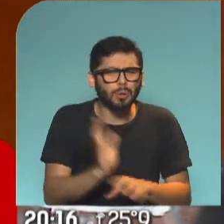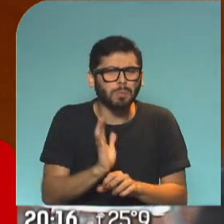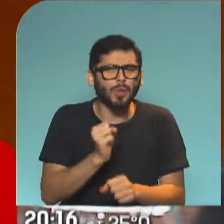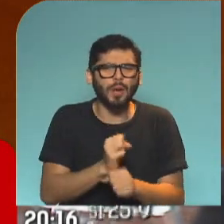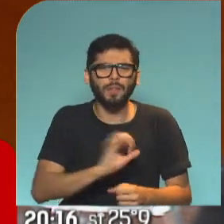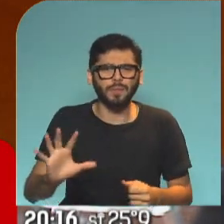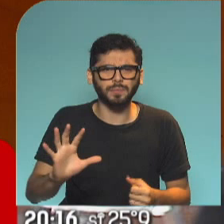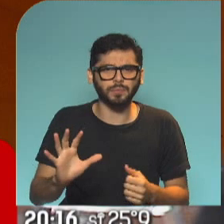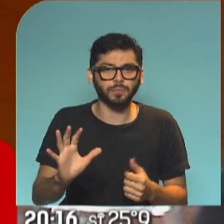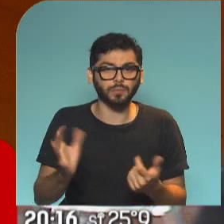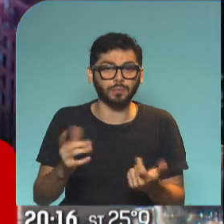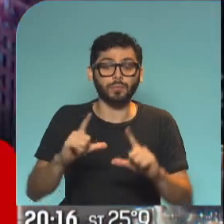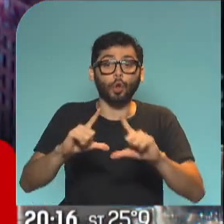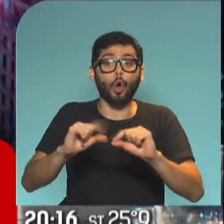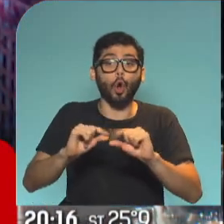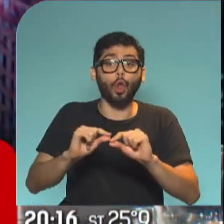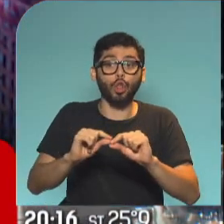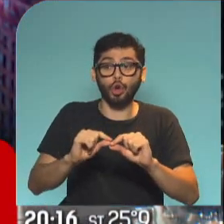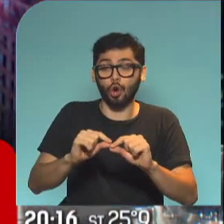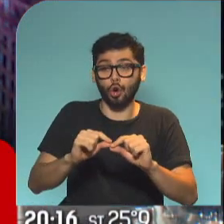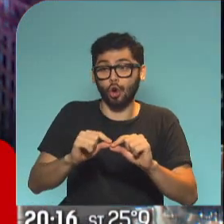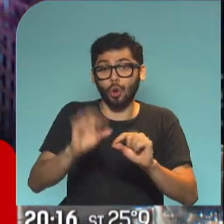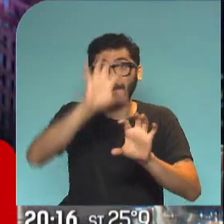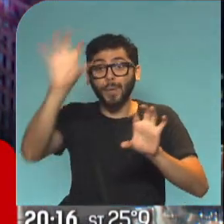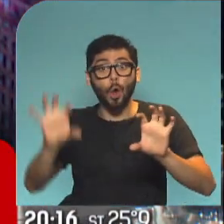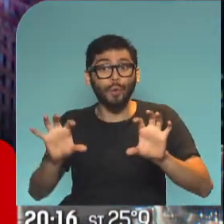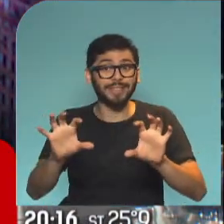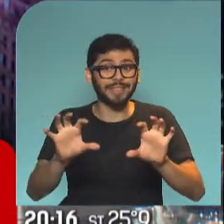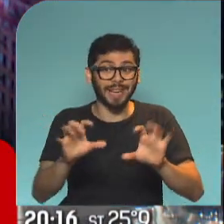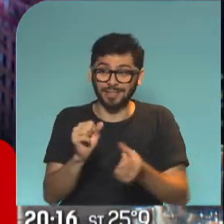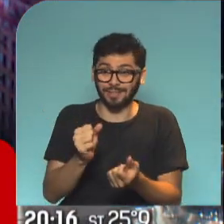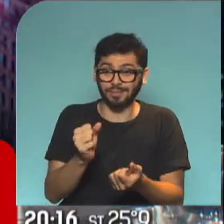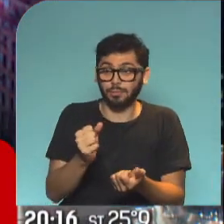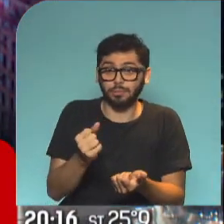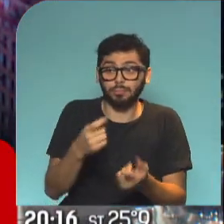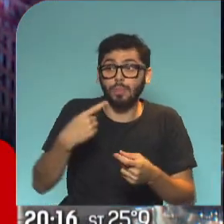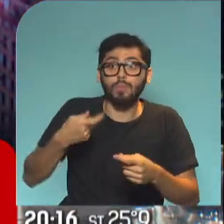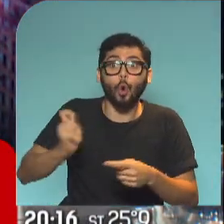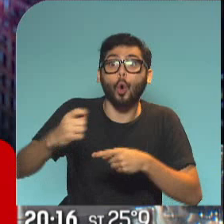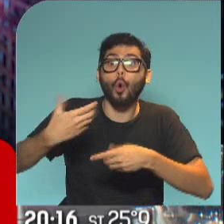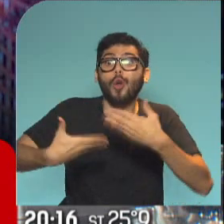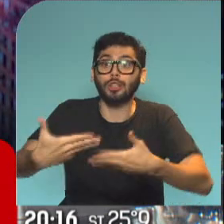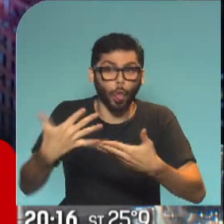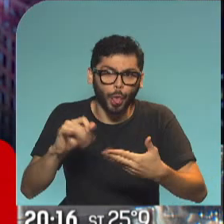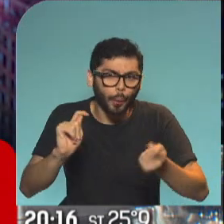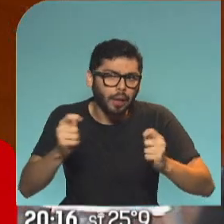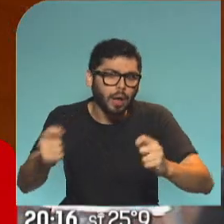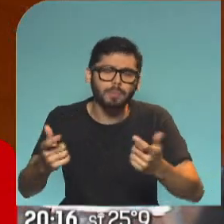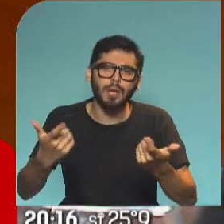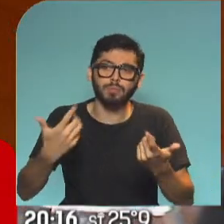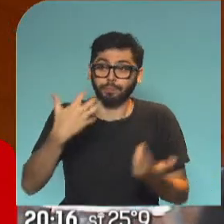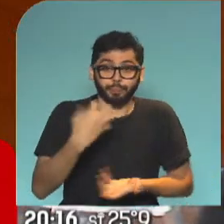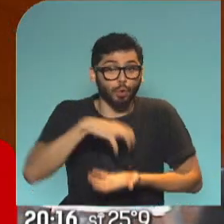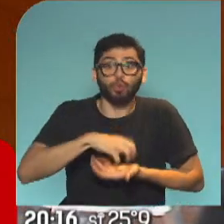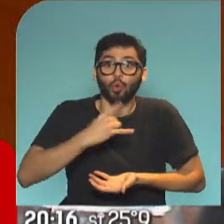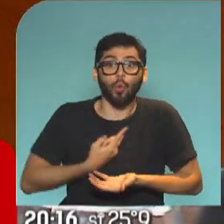reforma de los códigos procesales procesales de las provincias es también una actitud distinta de los consejos la magistratura es una